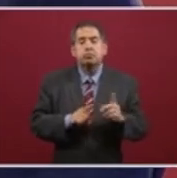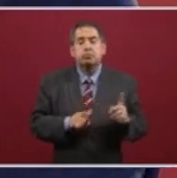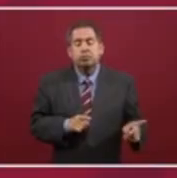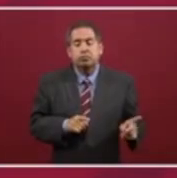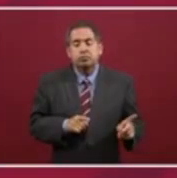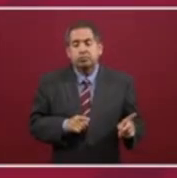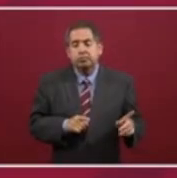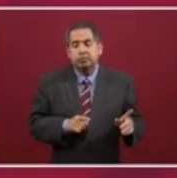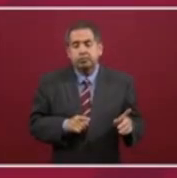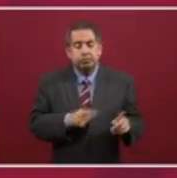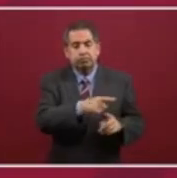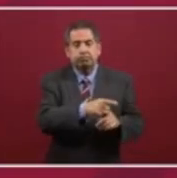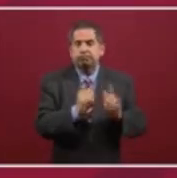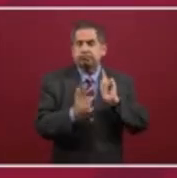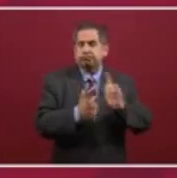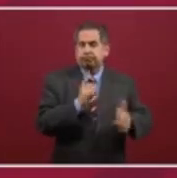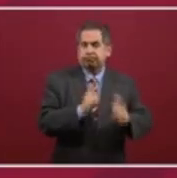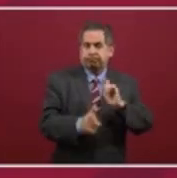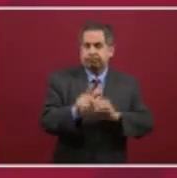a Laredo,